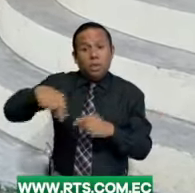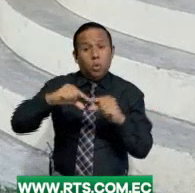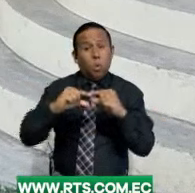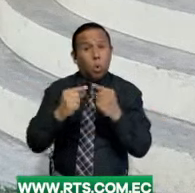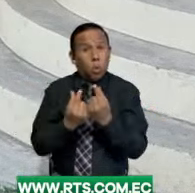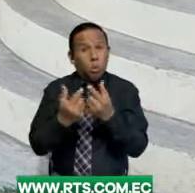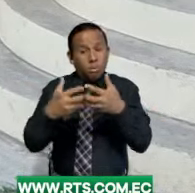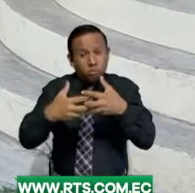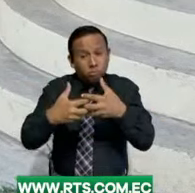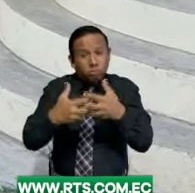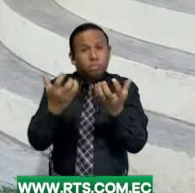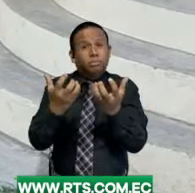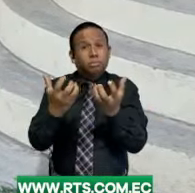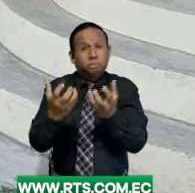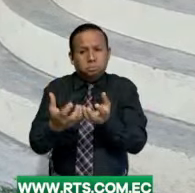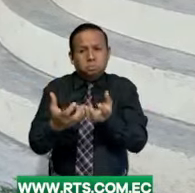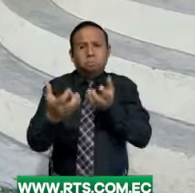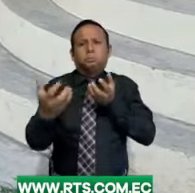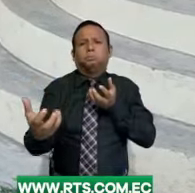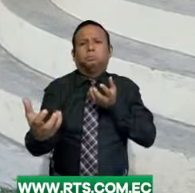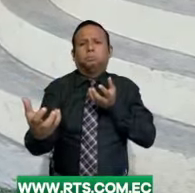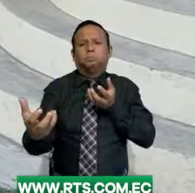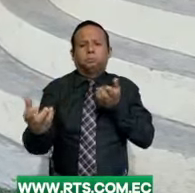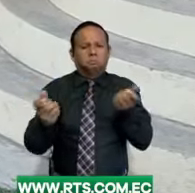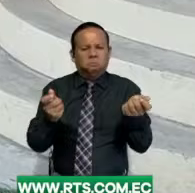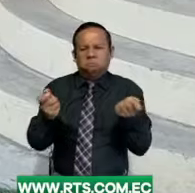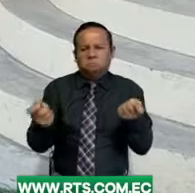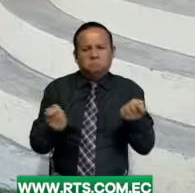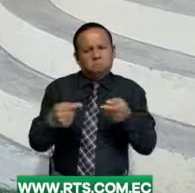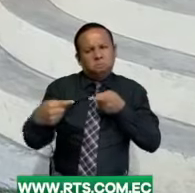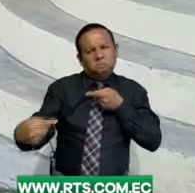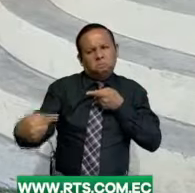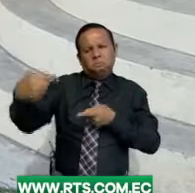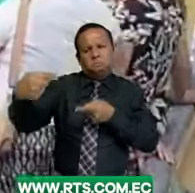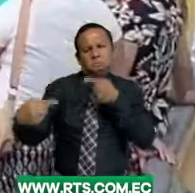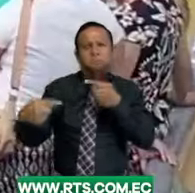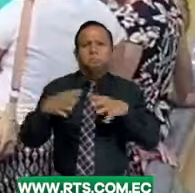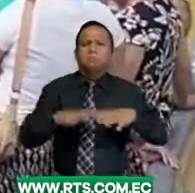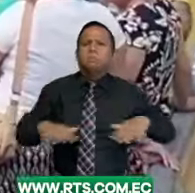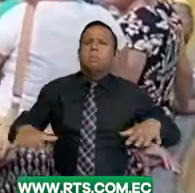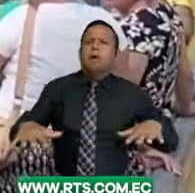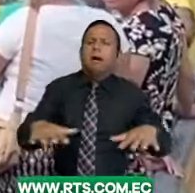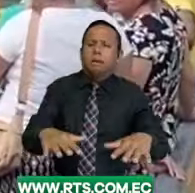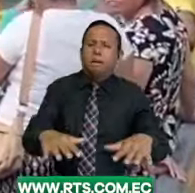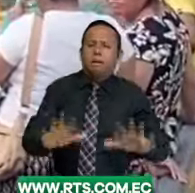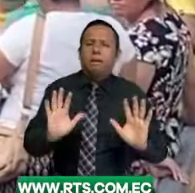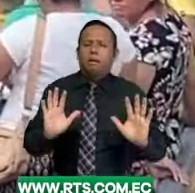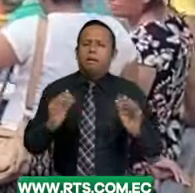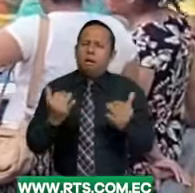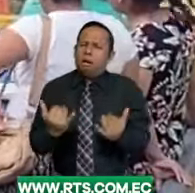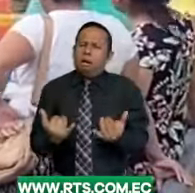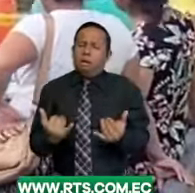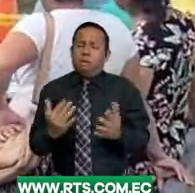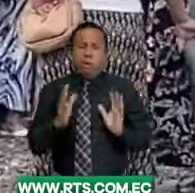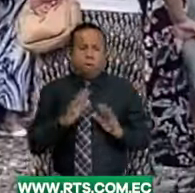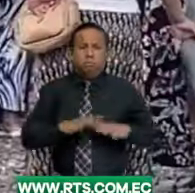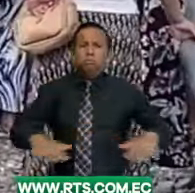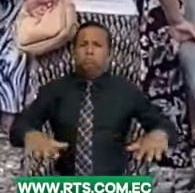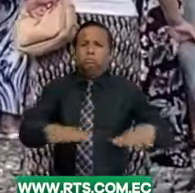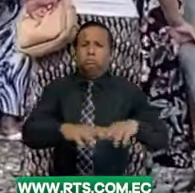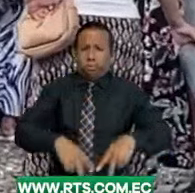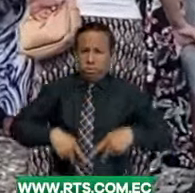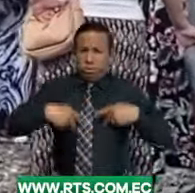y obviamente quieren tomar el control y el poder en ciertas áreas. La espera aún no termina para los habitantes de